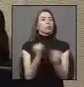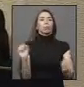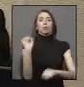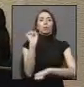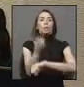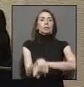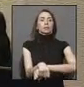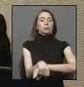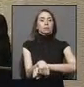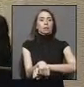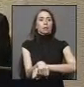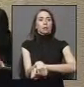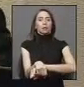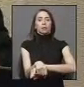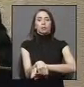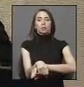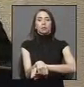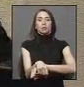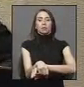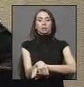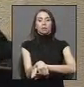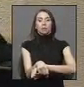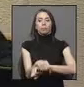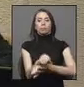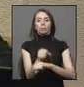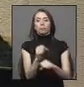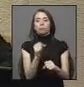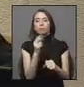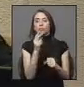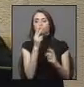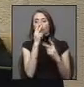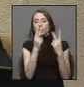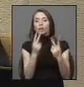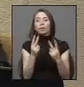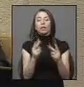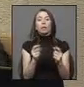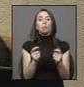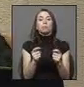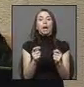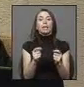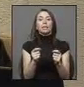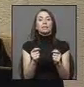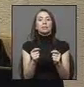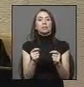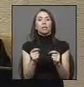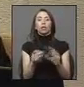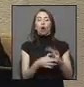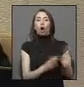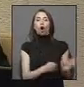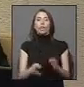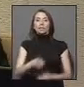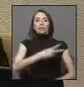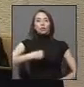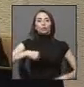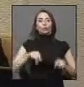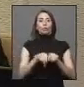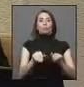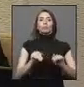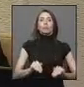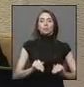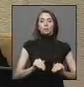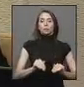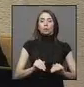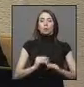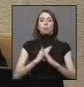inaceptable y tiene mucha más cara de organización de los que ya estamos para evitar que